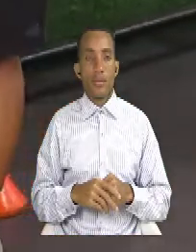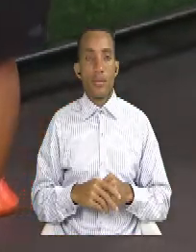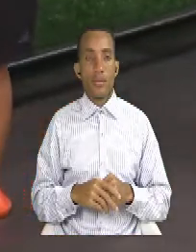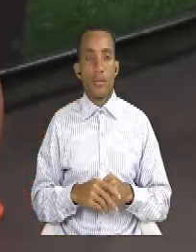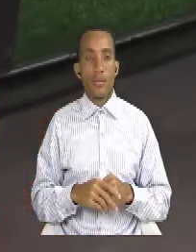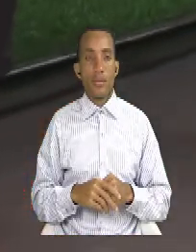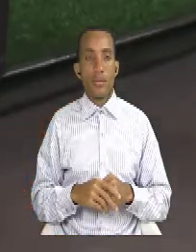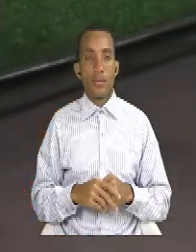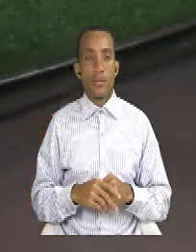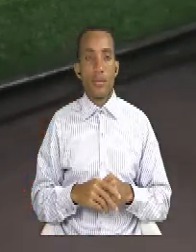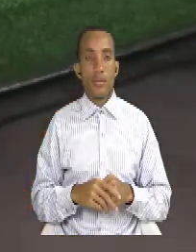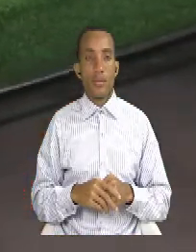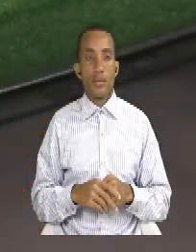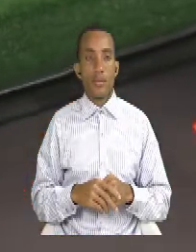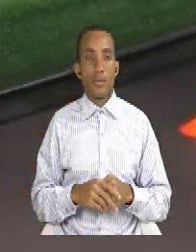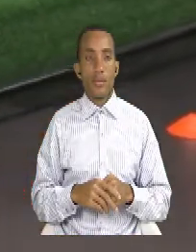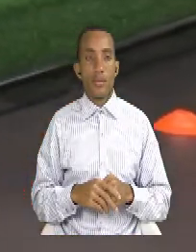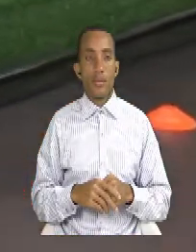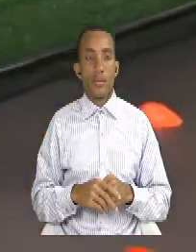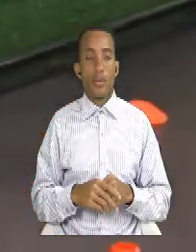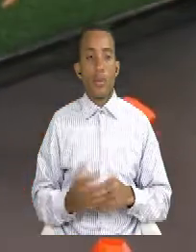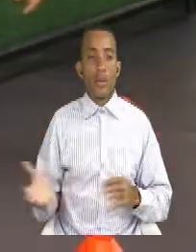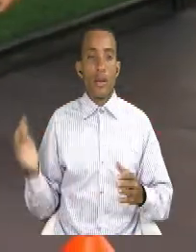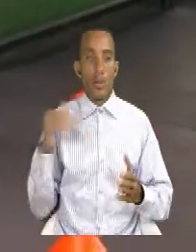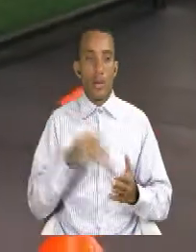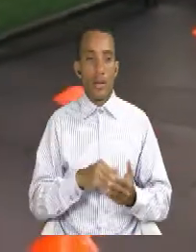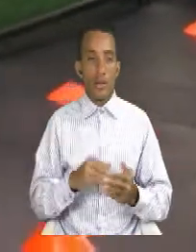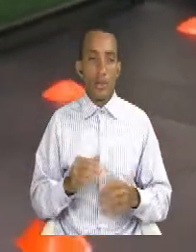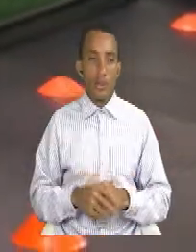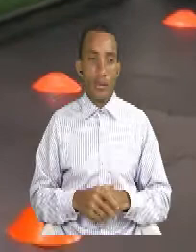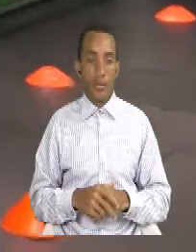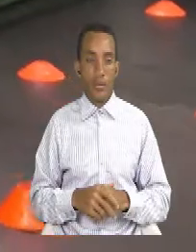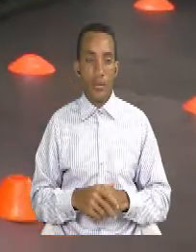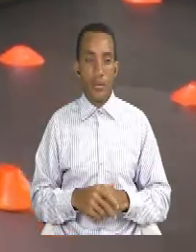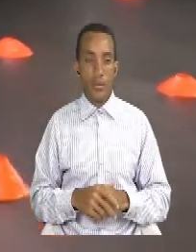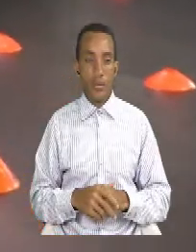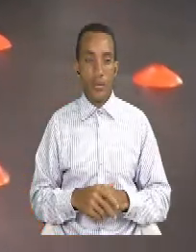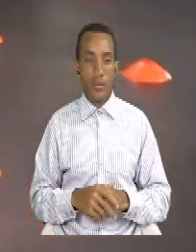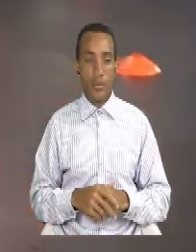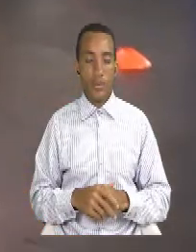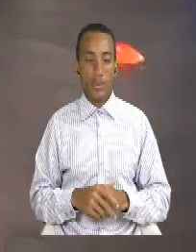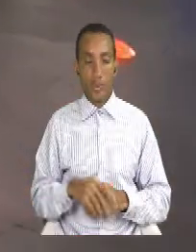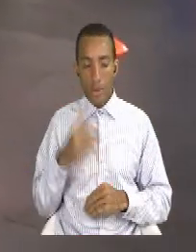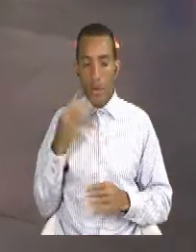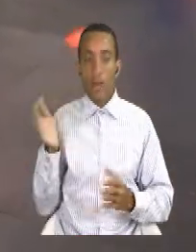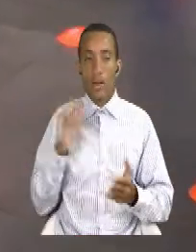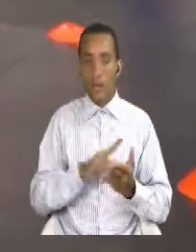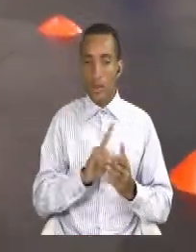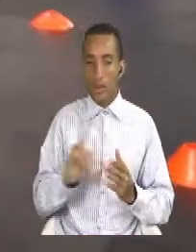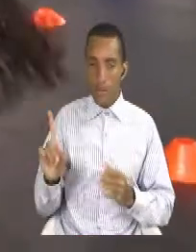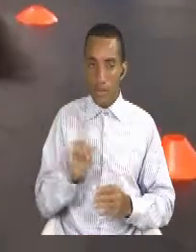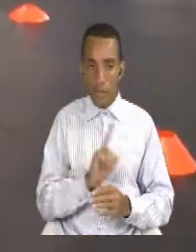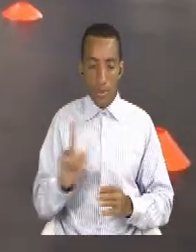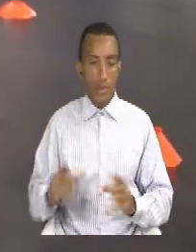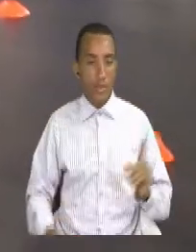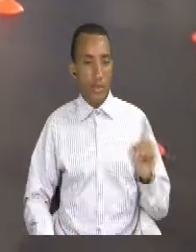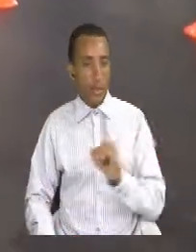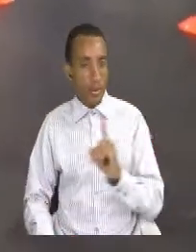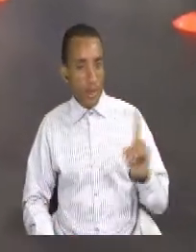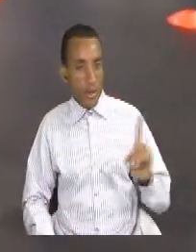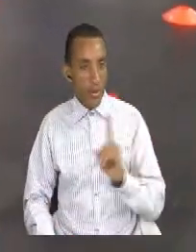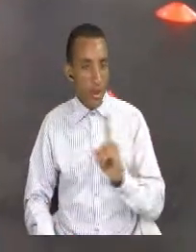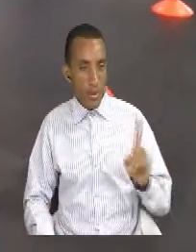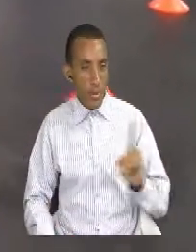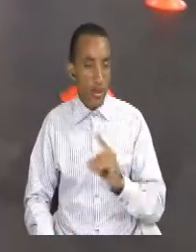Excelente. Y como lo complemento nuevamente con el trabajo de, decimos, de cardio acá, que es trabajo de toque a los conos, cortico pero